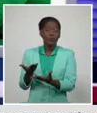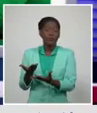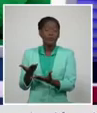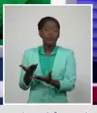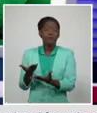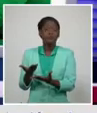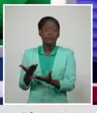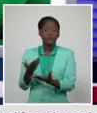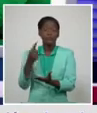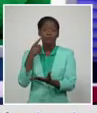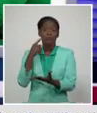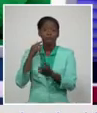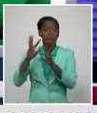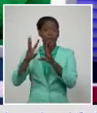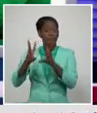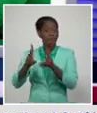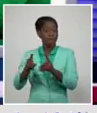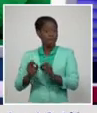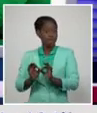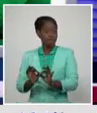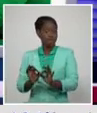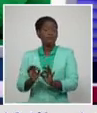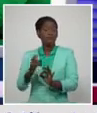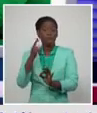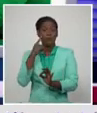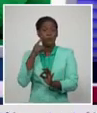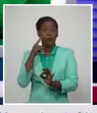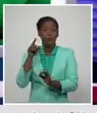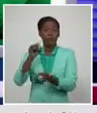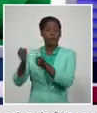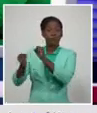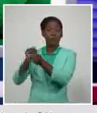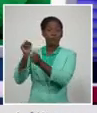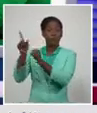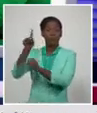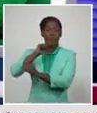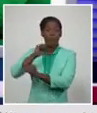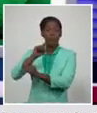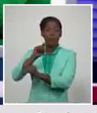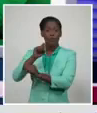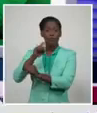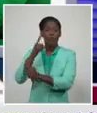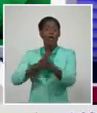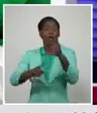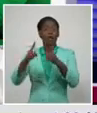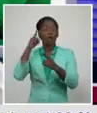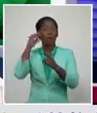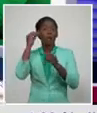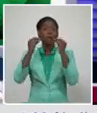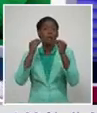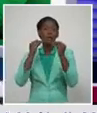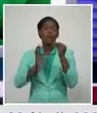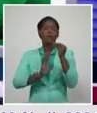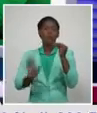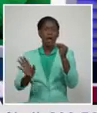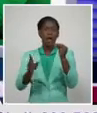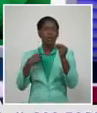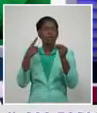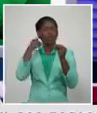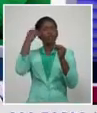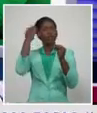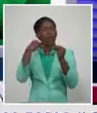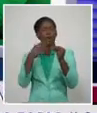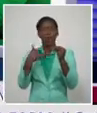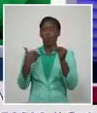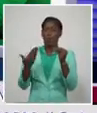Se ha hecho muy difícil el control de esta pandemia. Cualquiera diría que ya para esta fecha, con todo lo que se conoce,